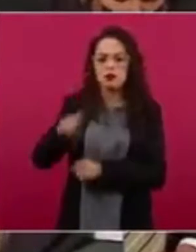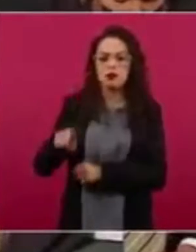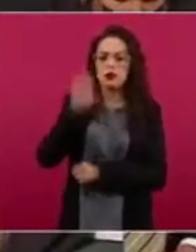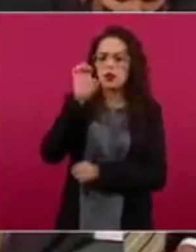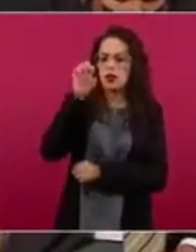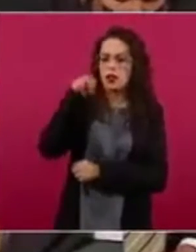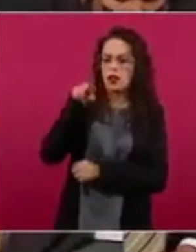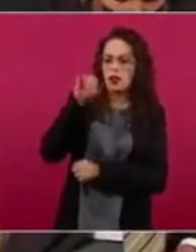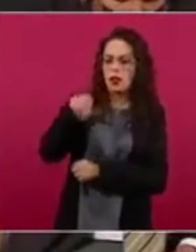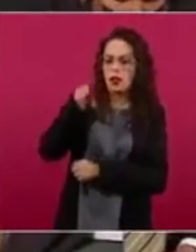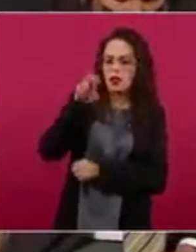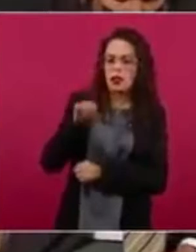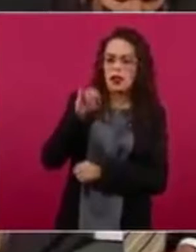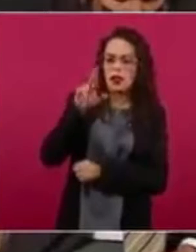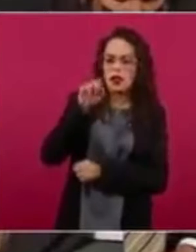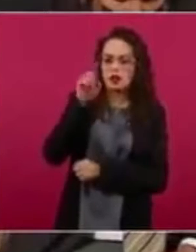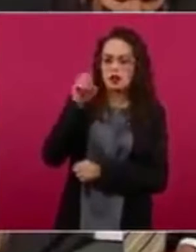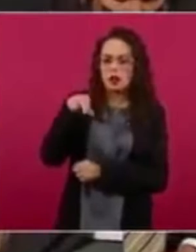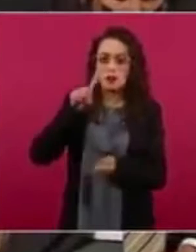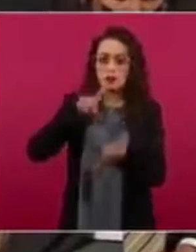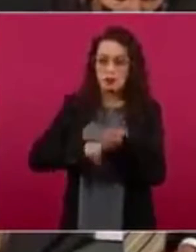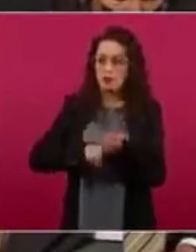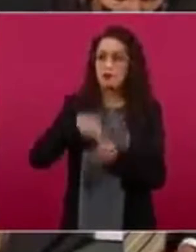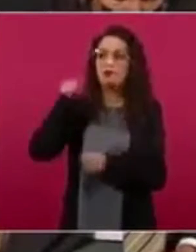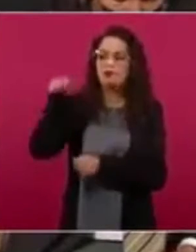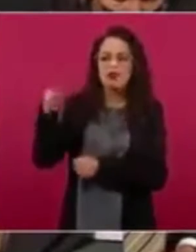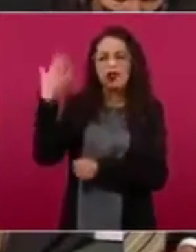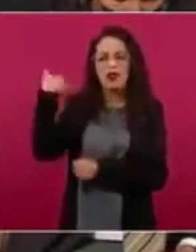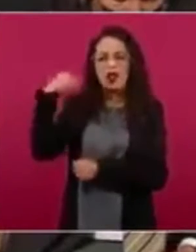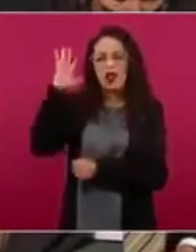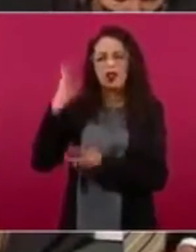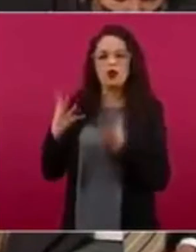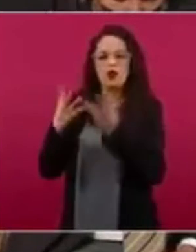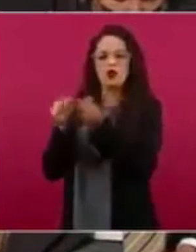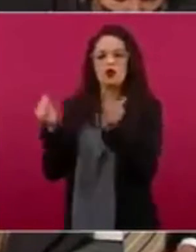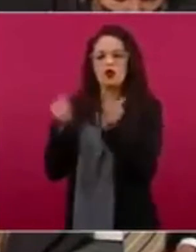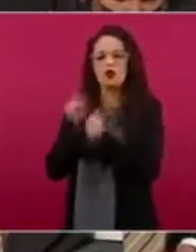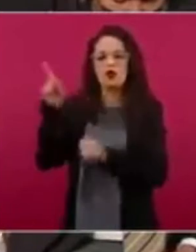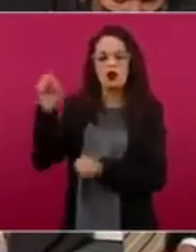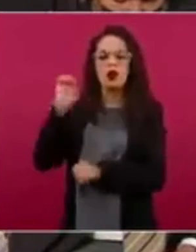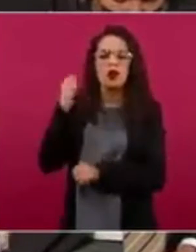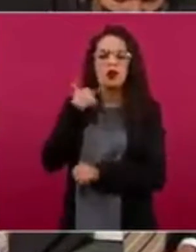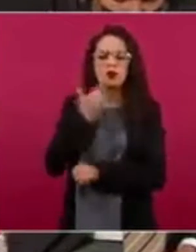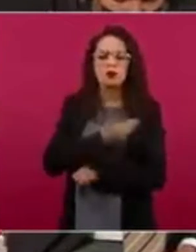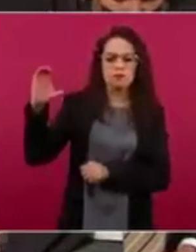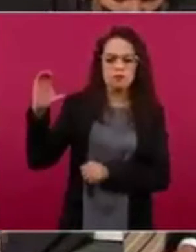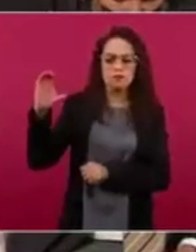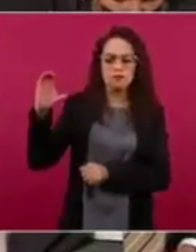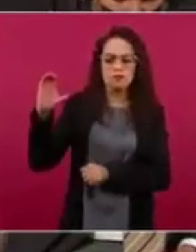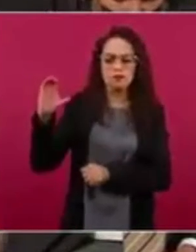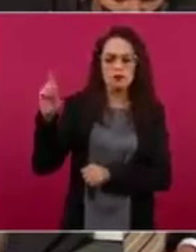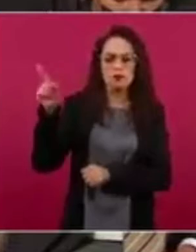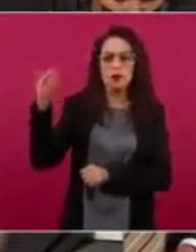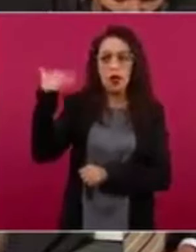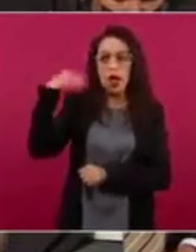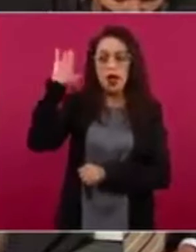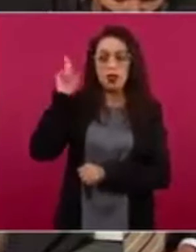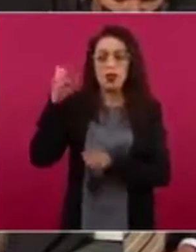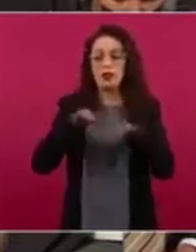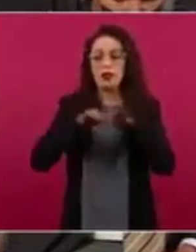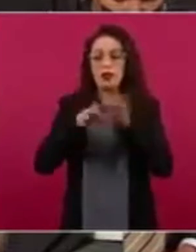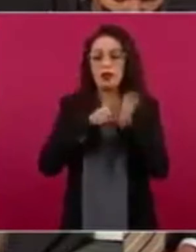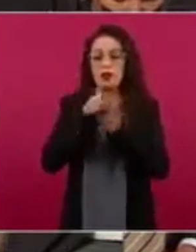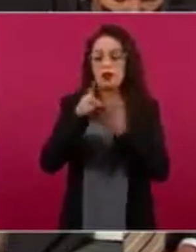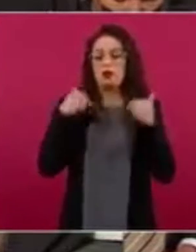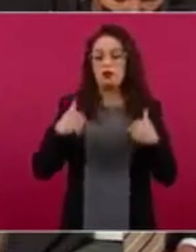Irazoque. Enrique Irazoque emanó del Calderonato. Él estuvo como comisionado de Derechos Humanos en Nuevo León. Tenemos testimonios